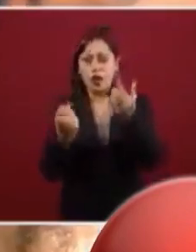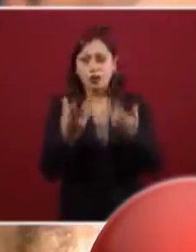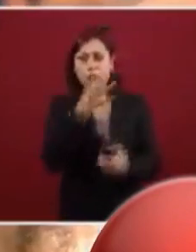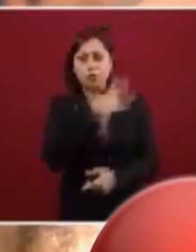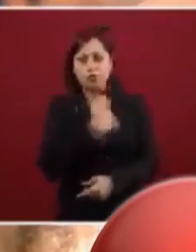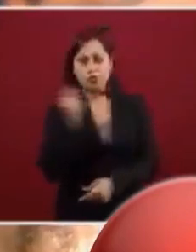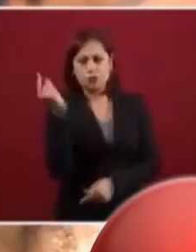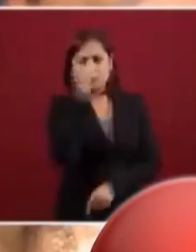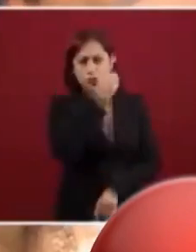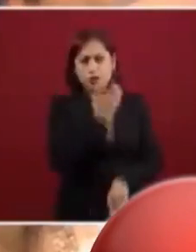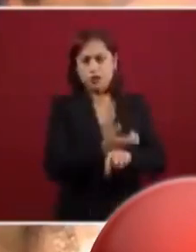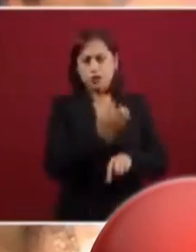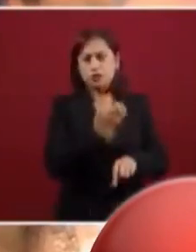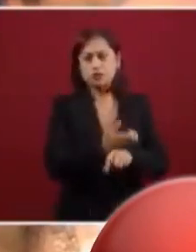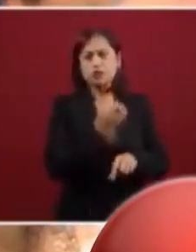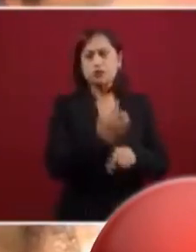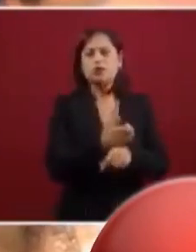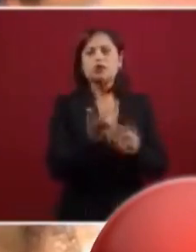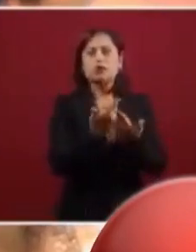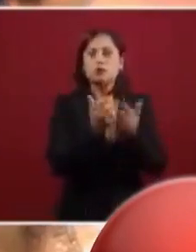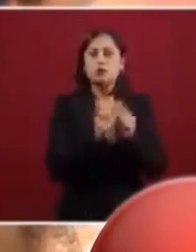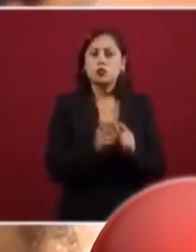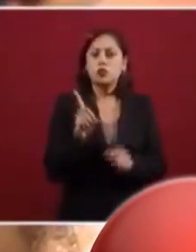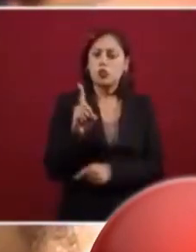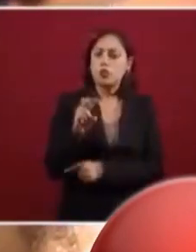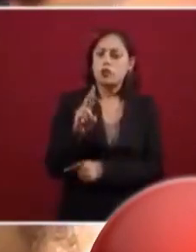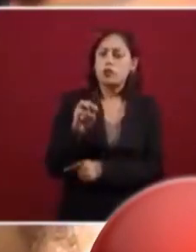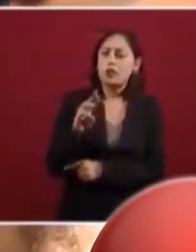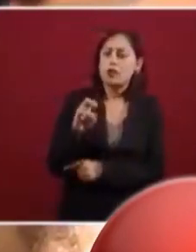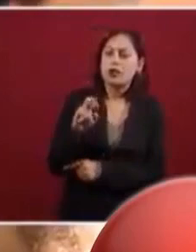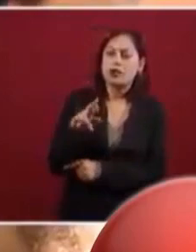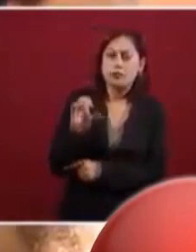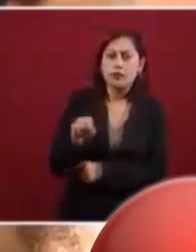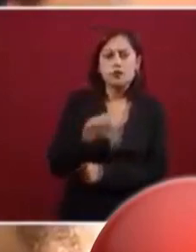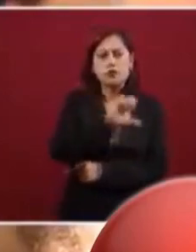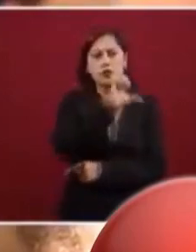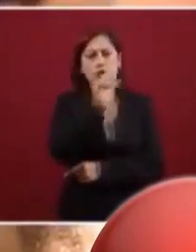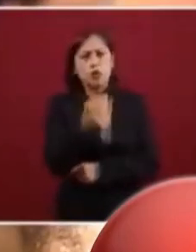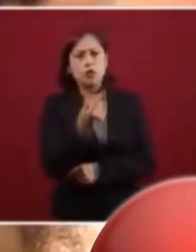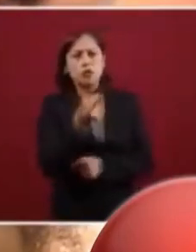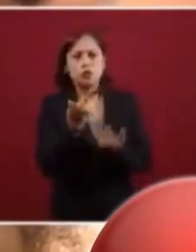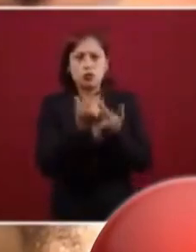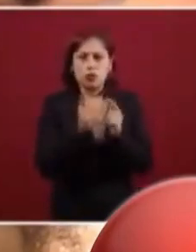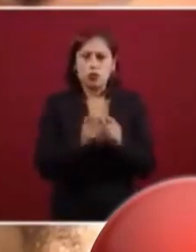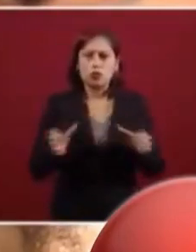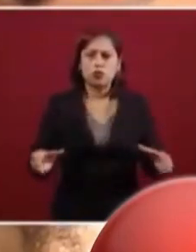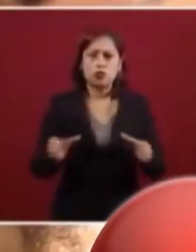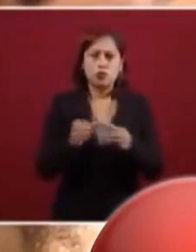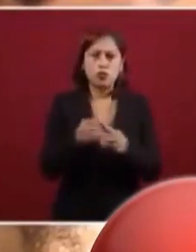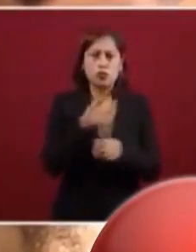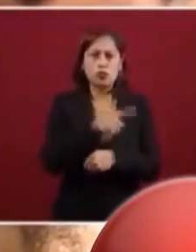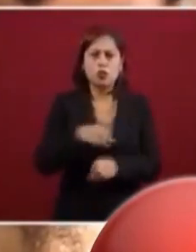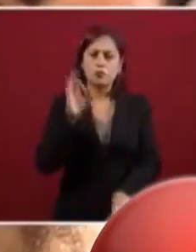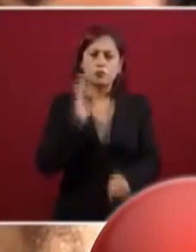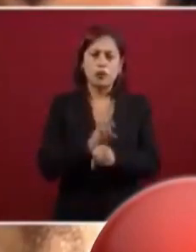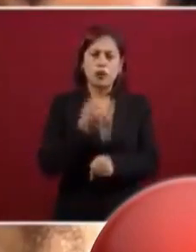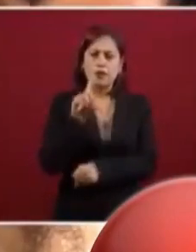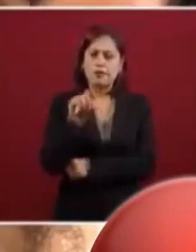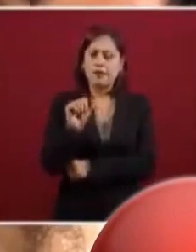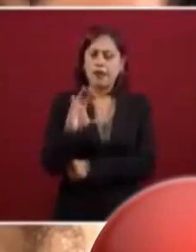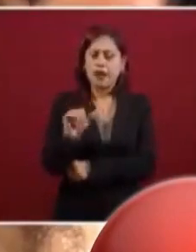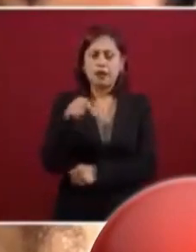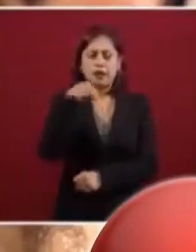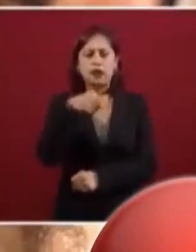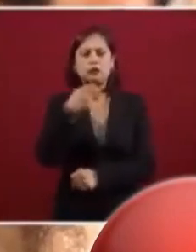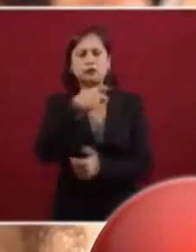grupos pro migrantes buscan y defienden el DACA, el programa que permite quedarse